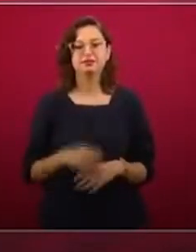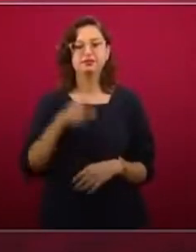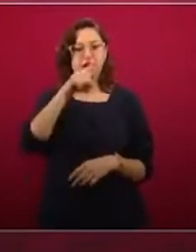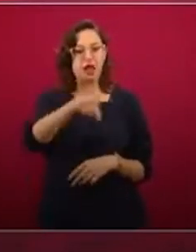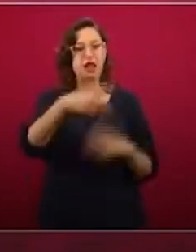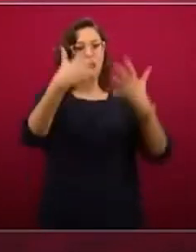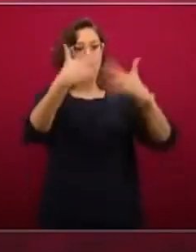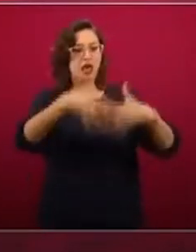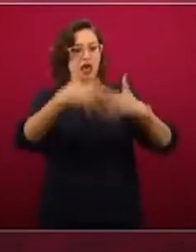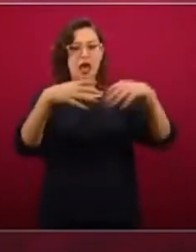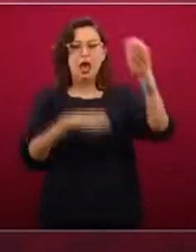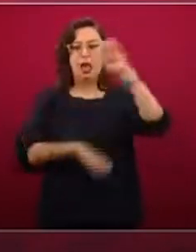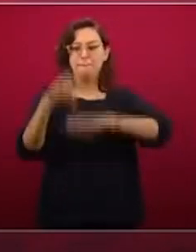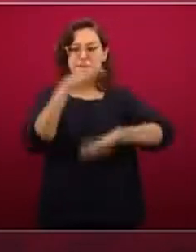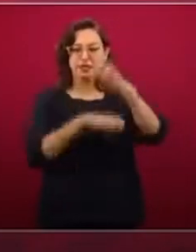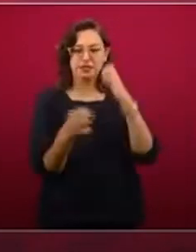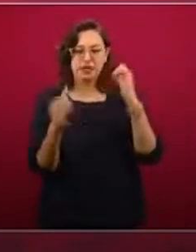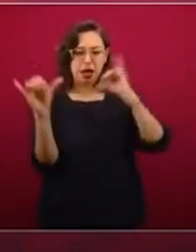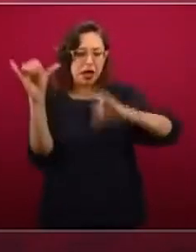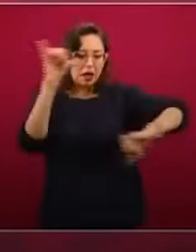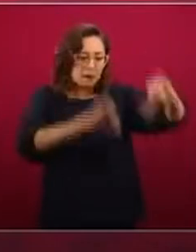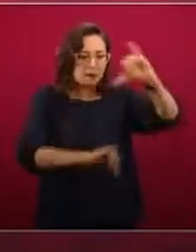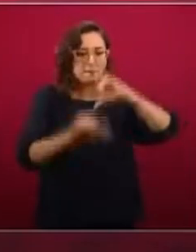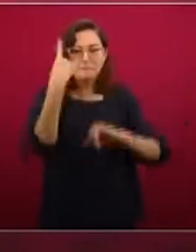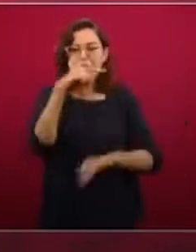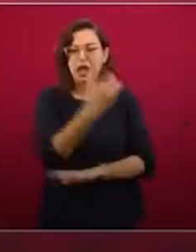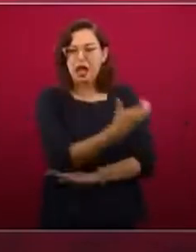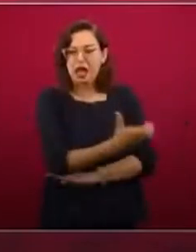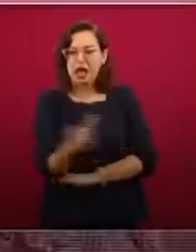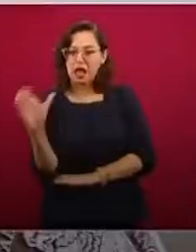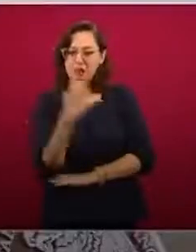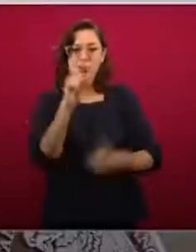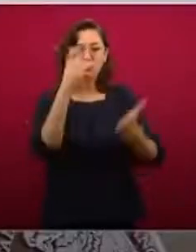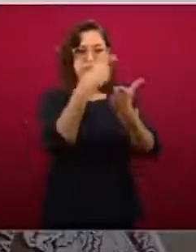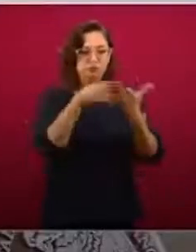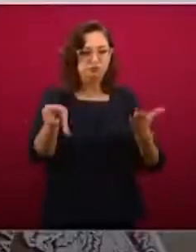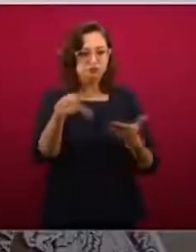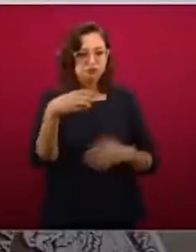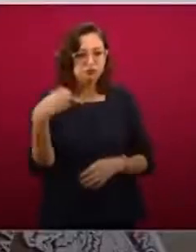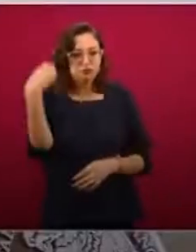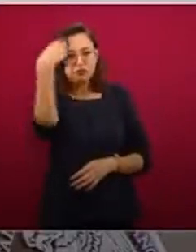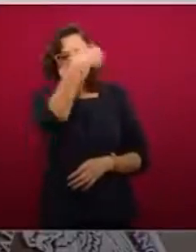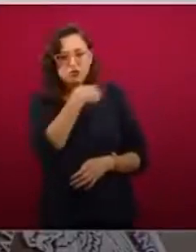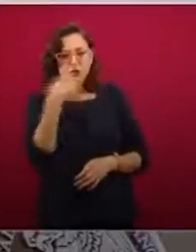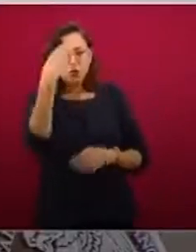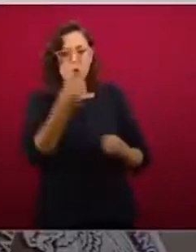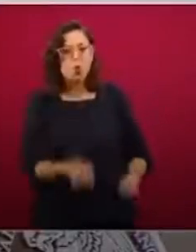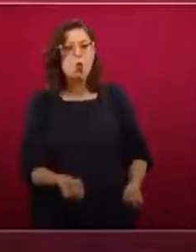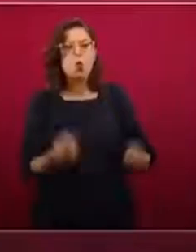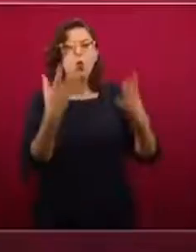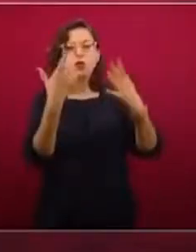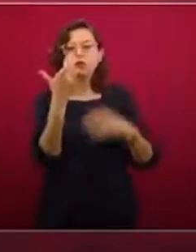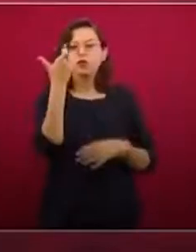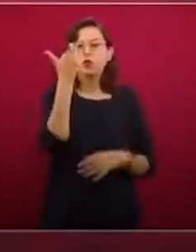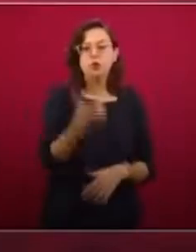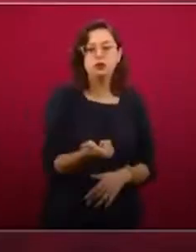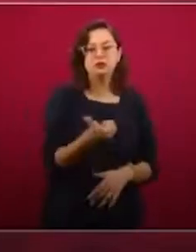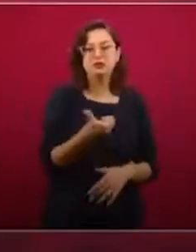fertilizante, de acuerdo a avalúos, se pagó con un